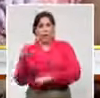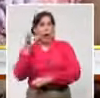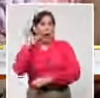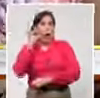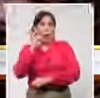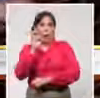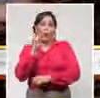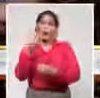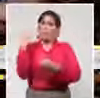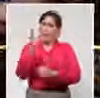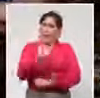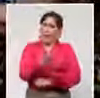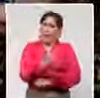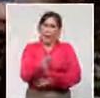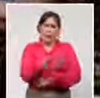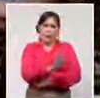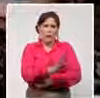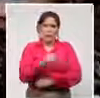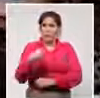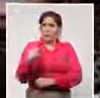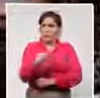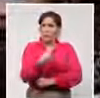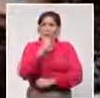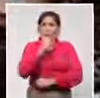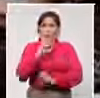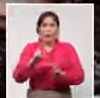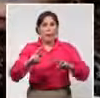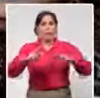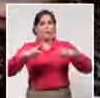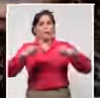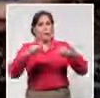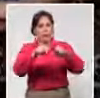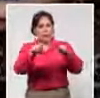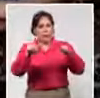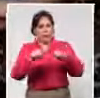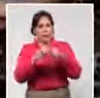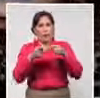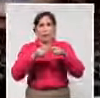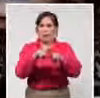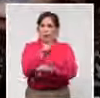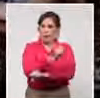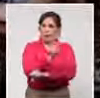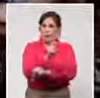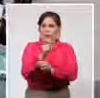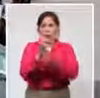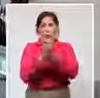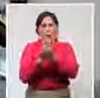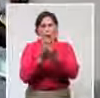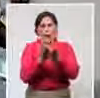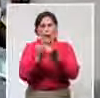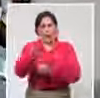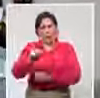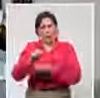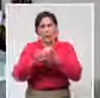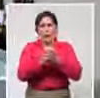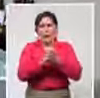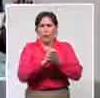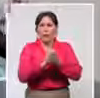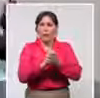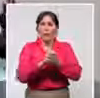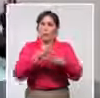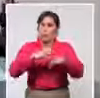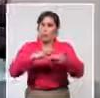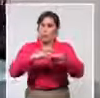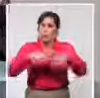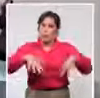los contenidos y se prepara para cuando pueda volver a las aulas junto a sus maestros y amigos. Por la situación